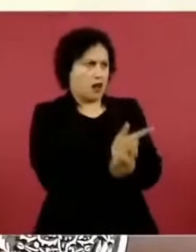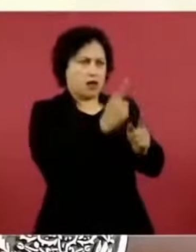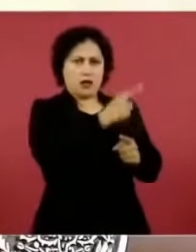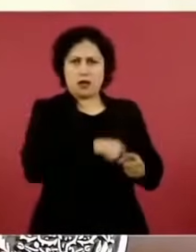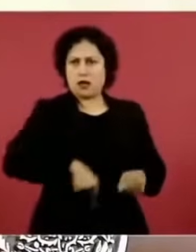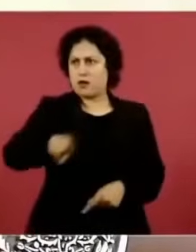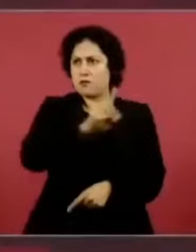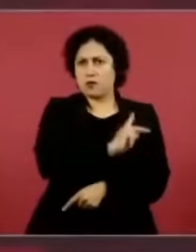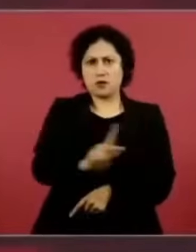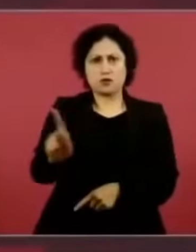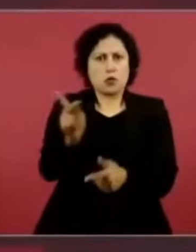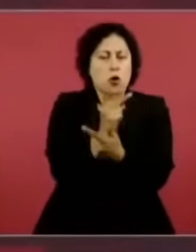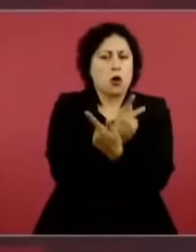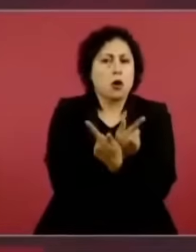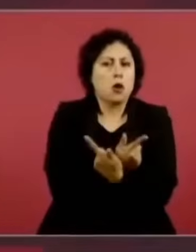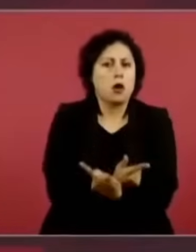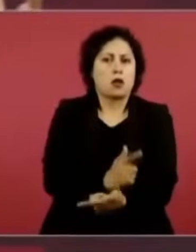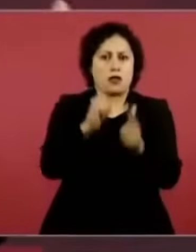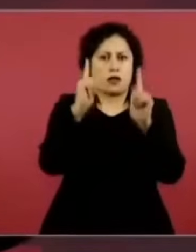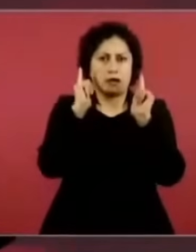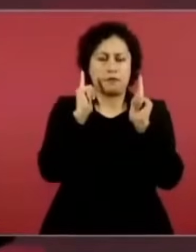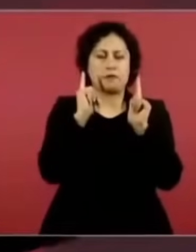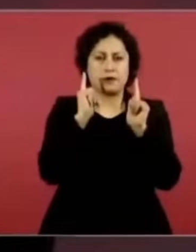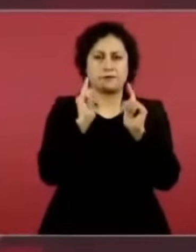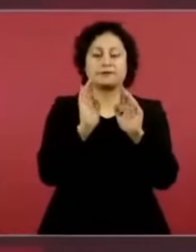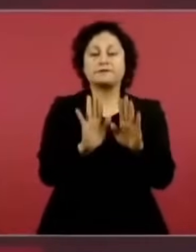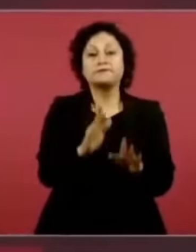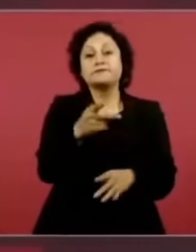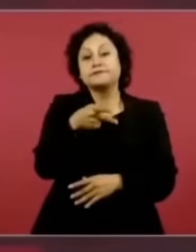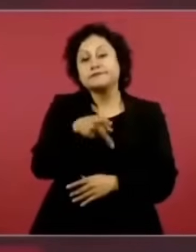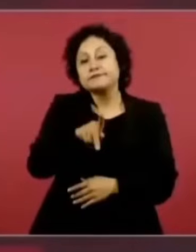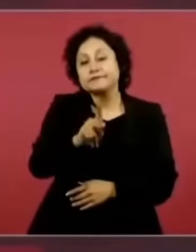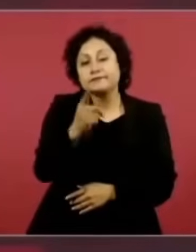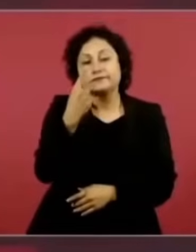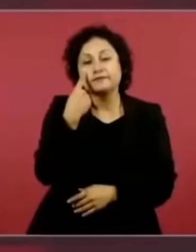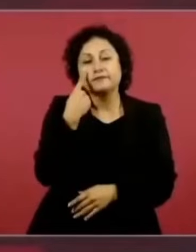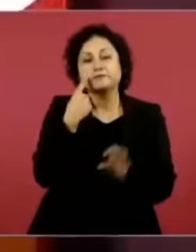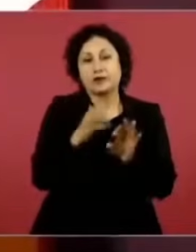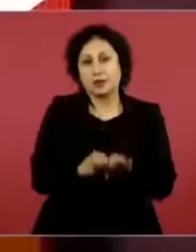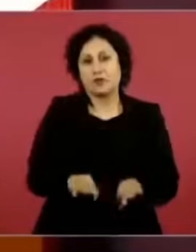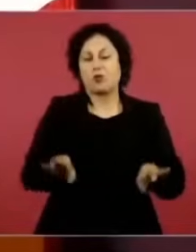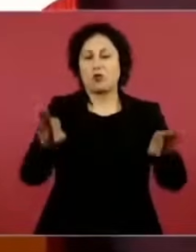somos libres, pero sí es importante que se sepa